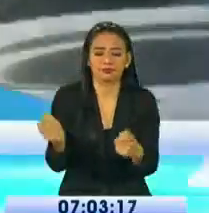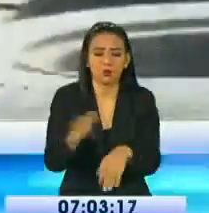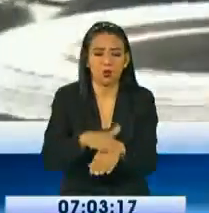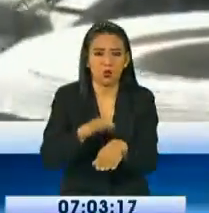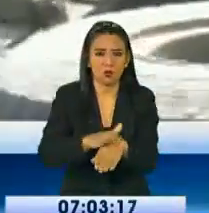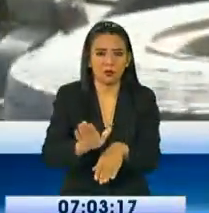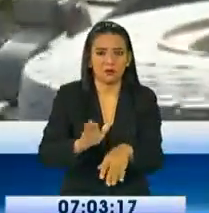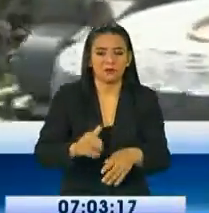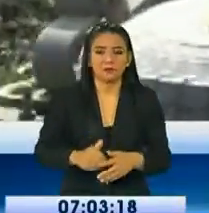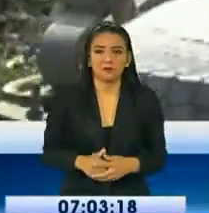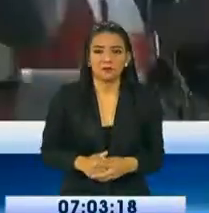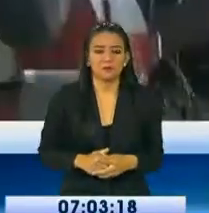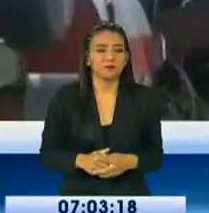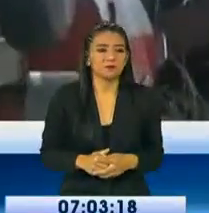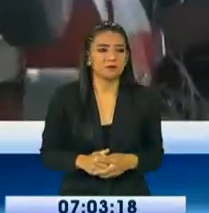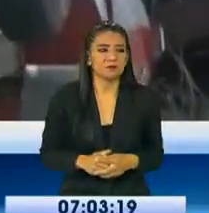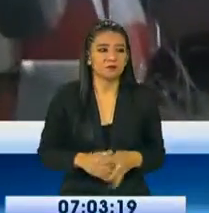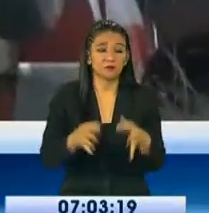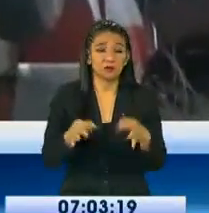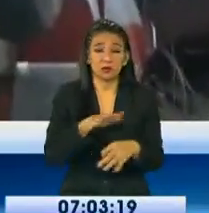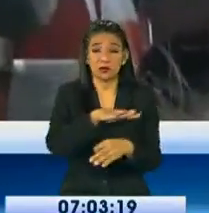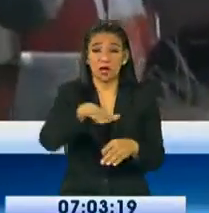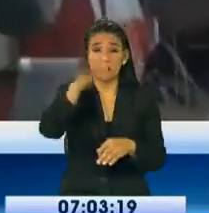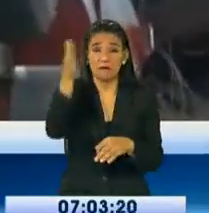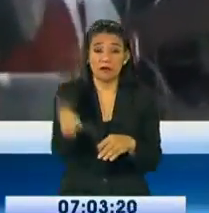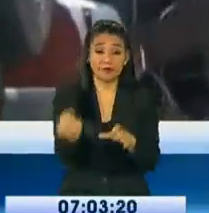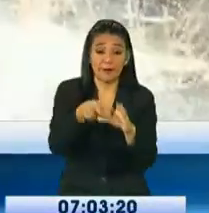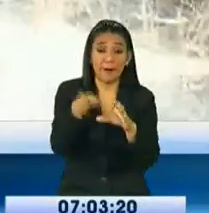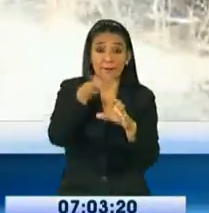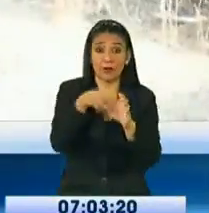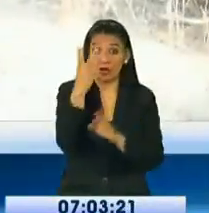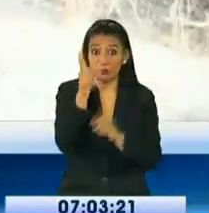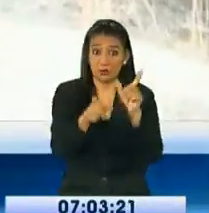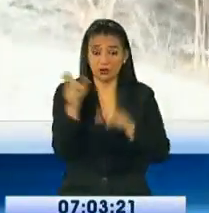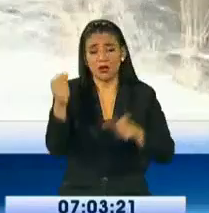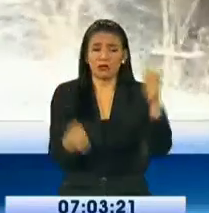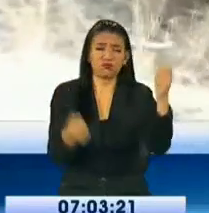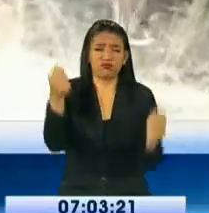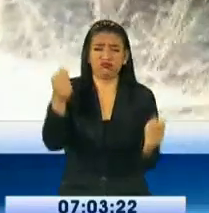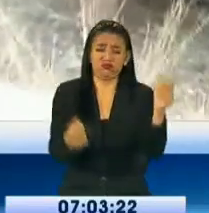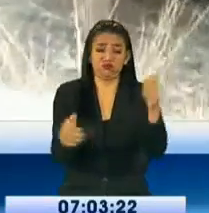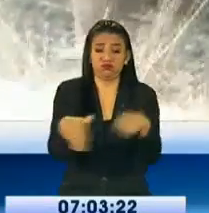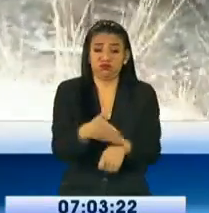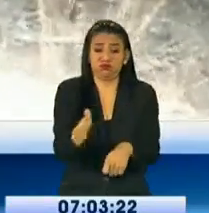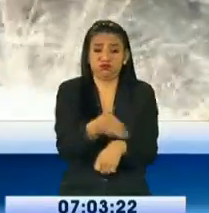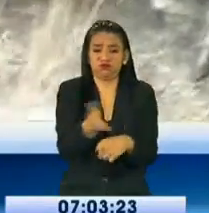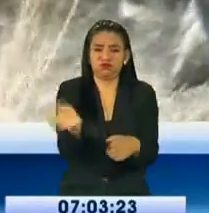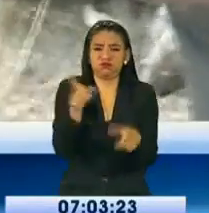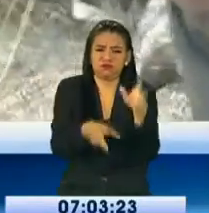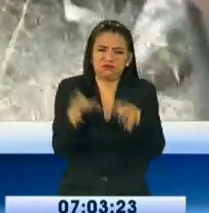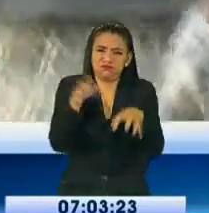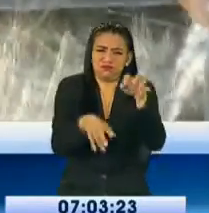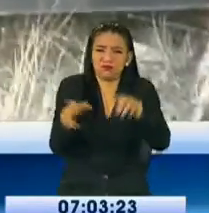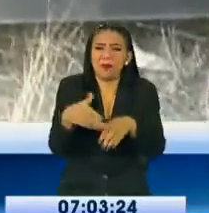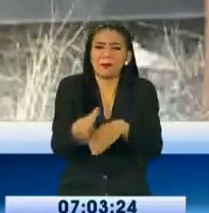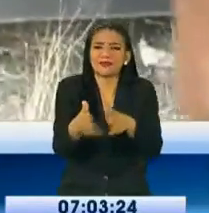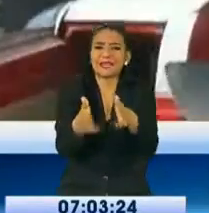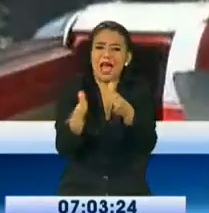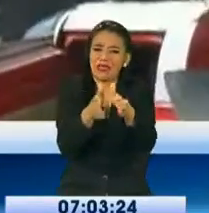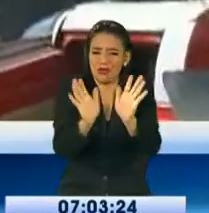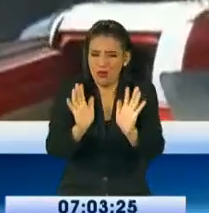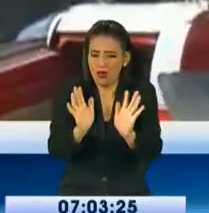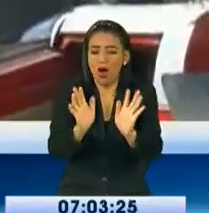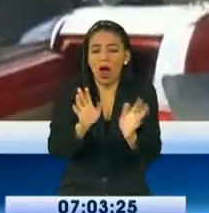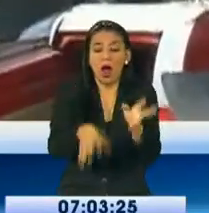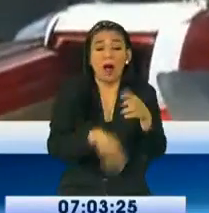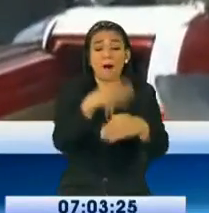Así quedó esta camioneta donde dos personas se salvaron de morir debajo del vehículo, que iba cargado de pescado según elementos de la Comisión de Tránsito